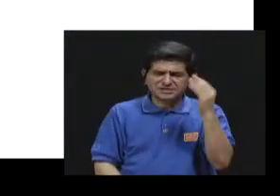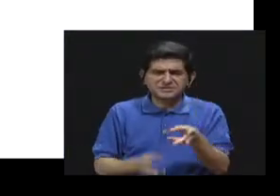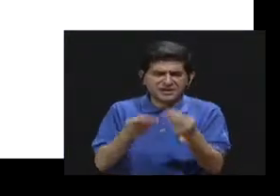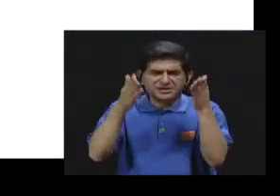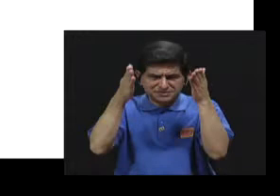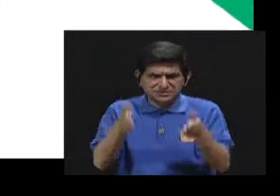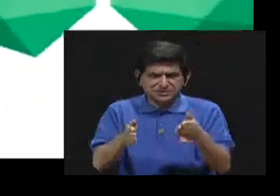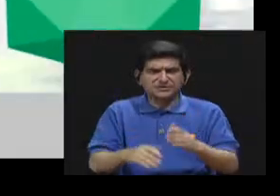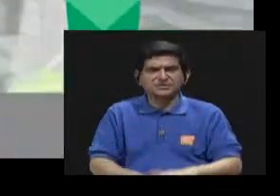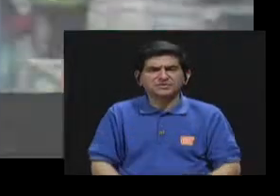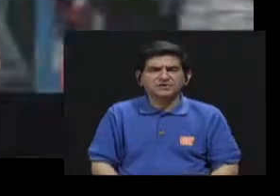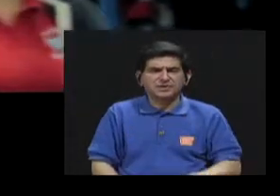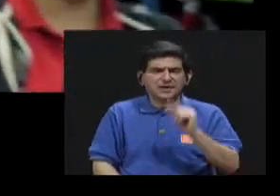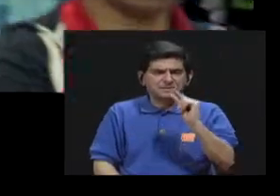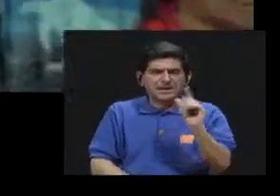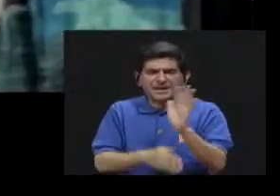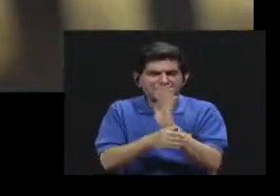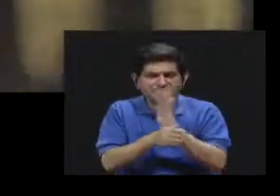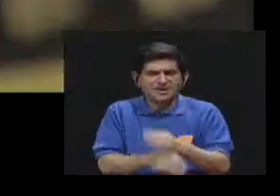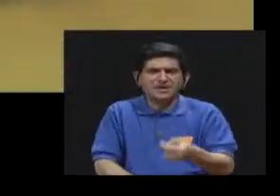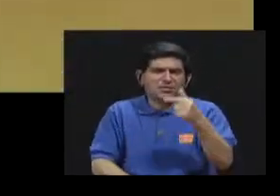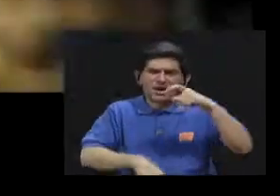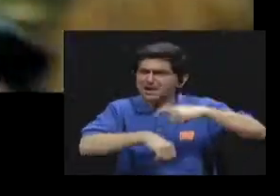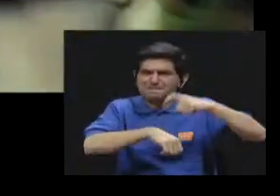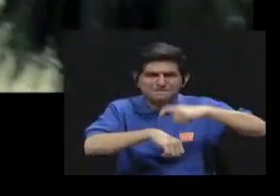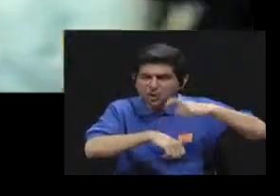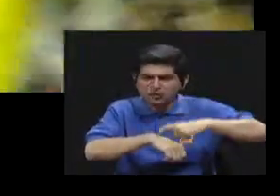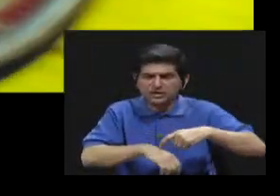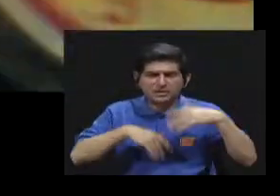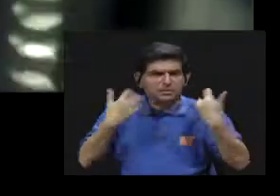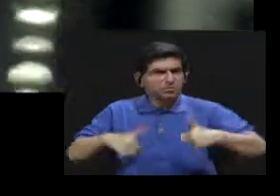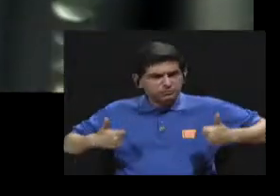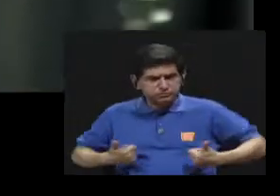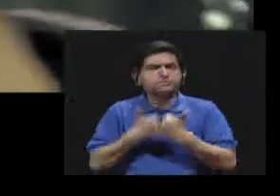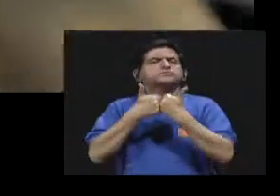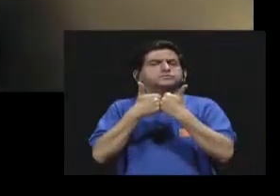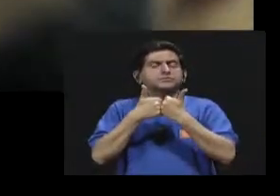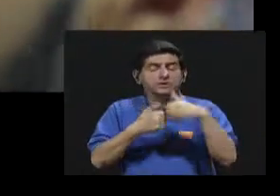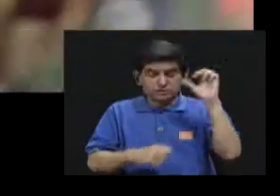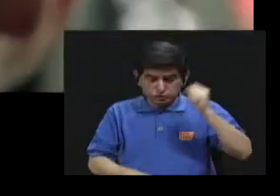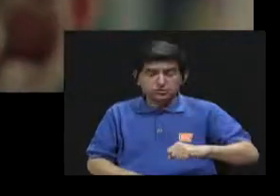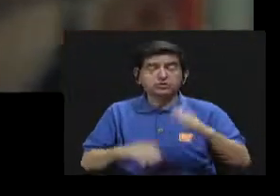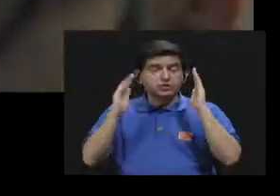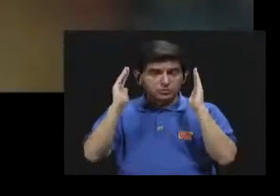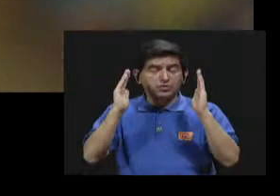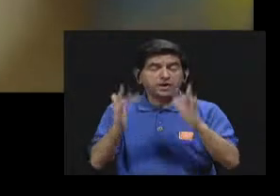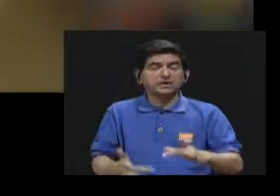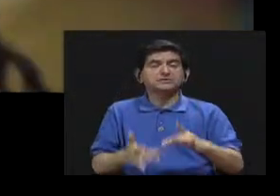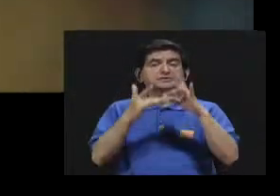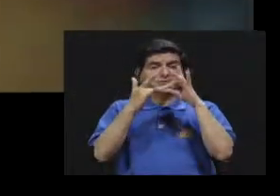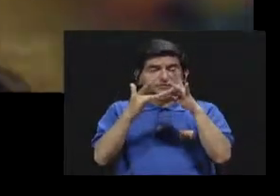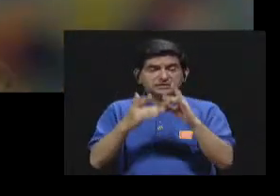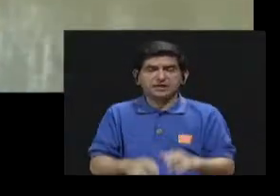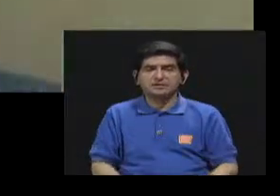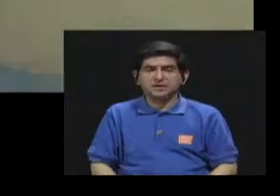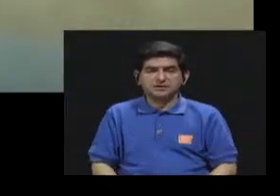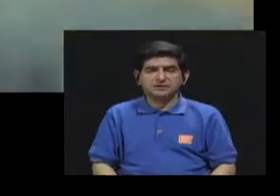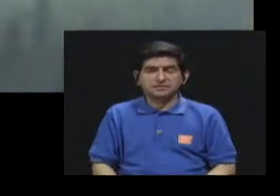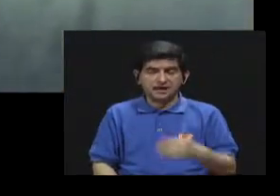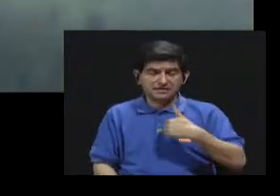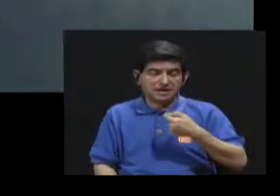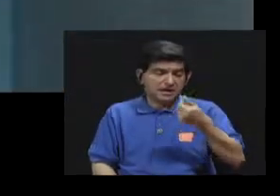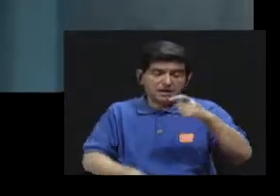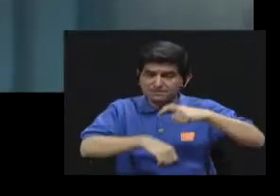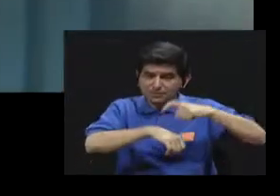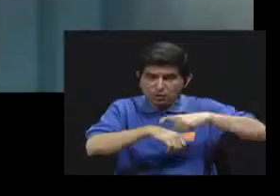Adriana, hacer un corto en muy corto tiempo es todo un desafío. Es un desafío muy grande, principalmente porque no solo